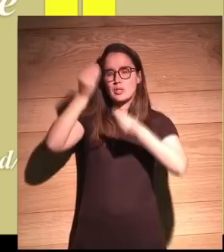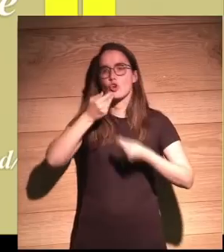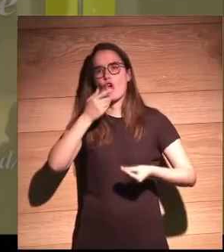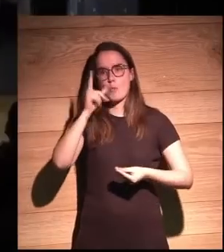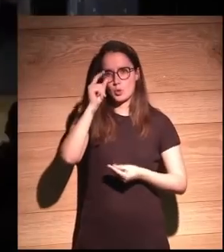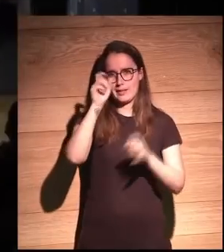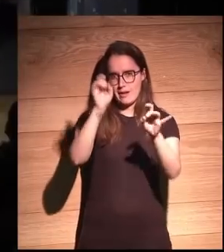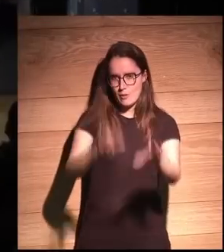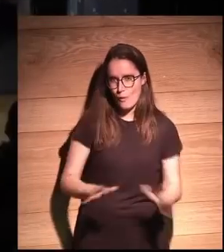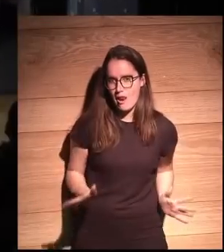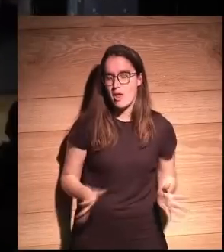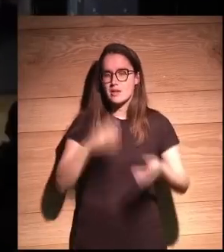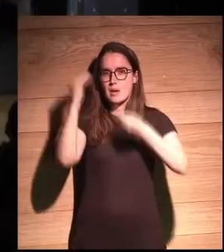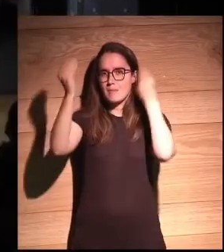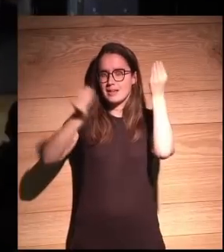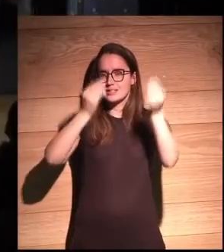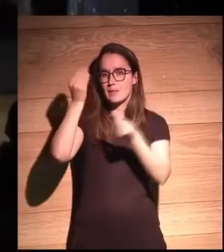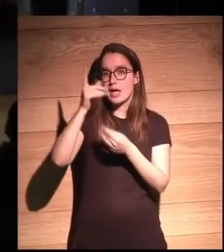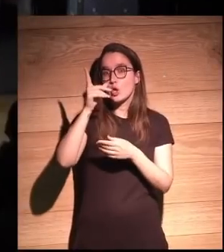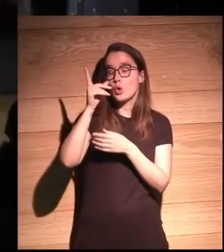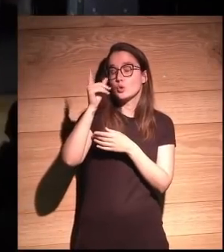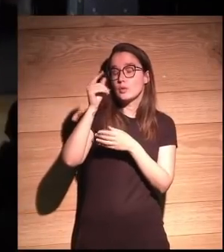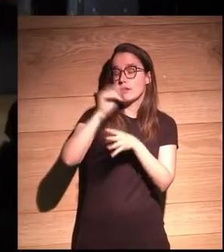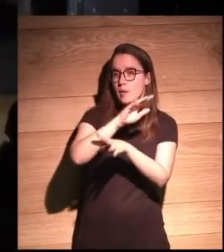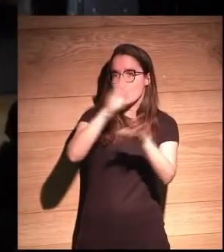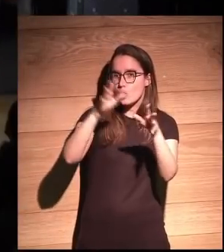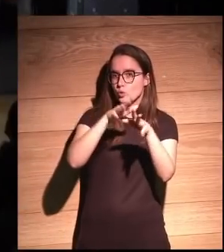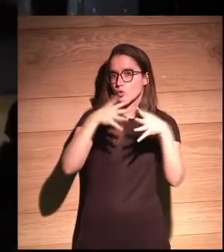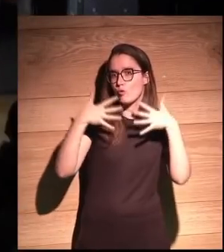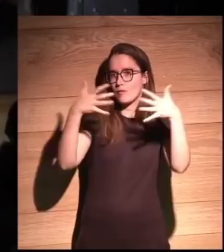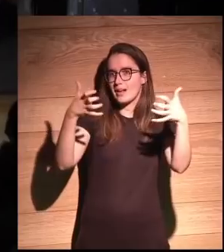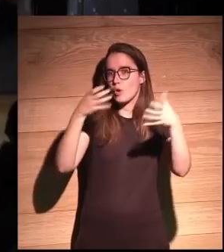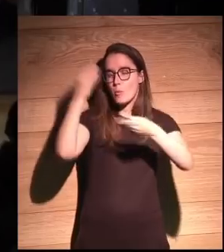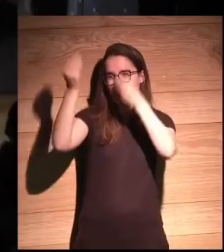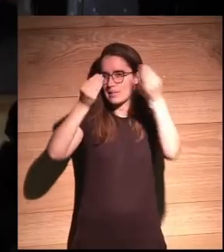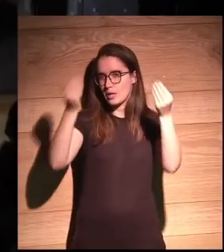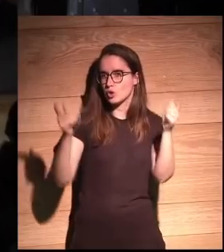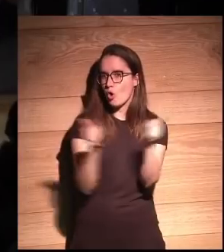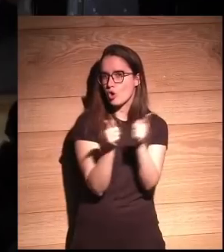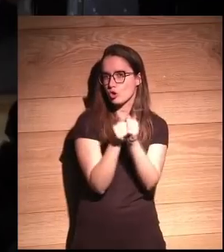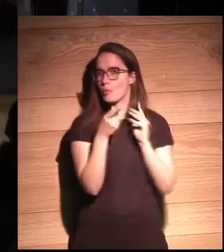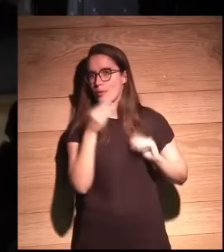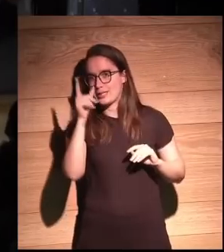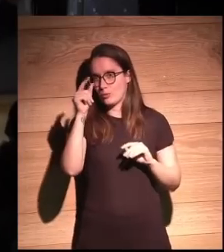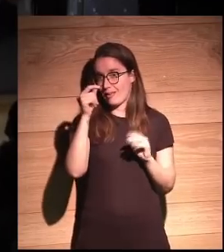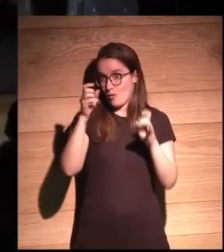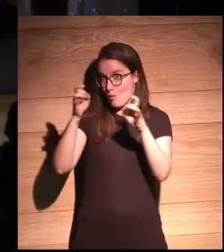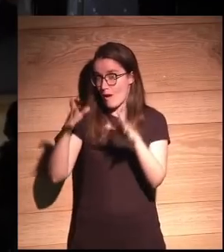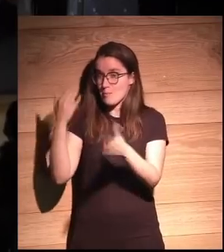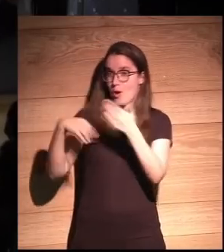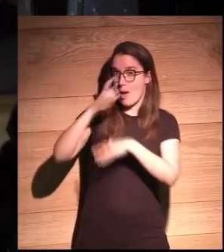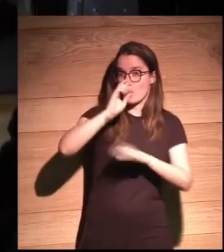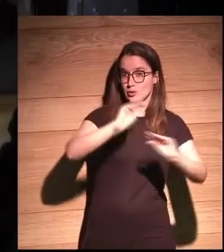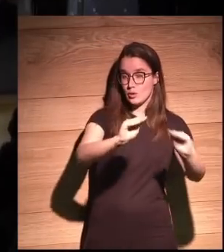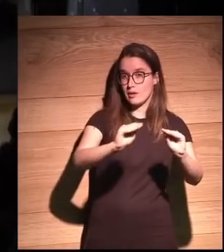tuitero. Ya pensaba, sí, era el tuitero los epigramas al fin y al cabo son el pensamiento tuitero de la época. A ver. Y este poema